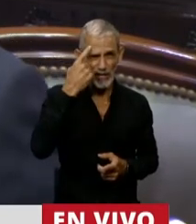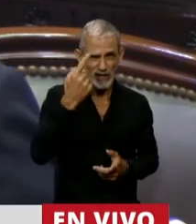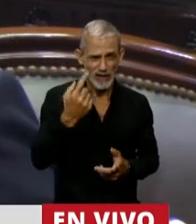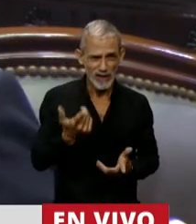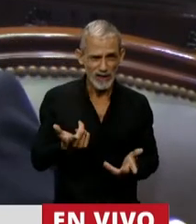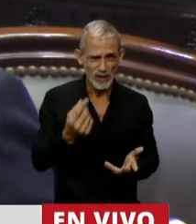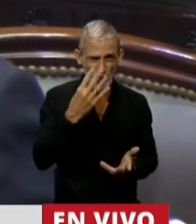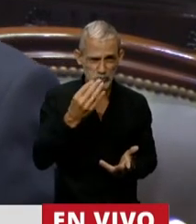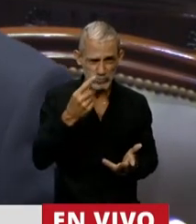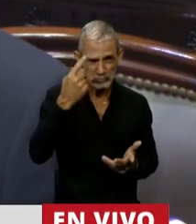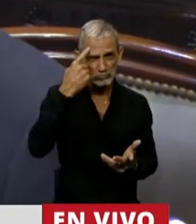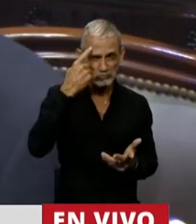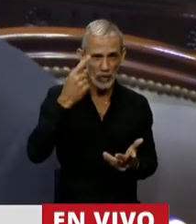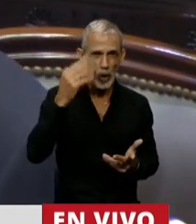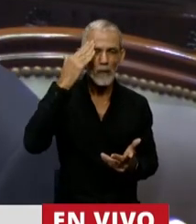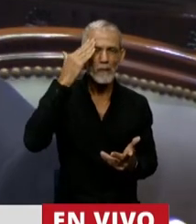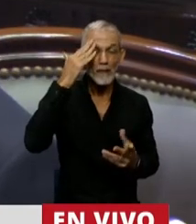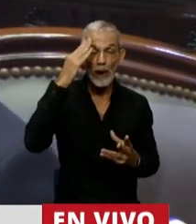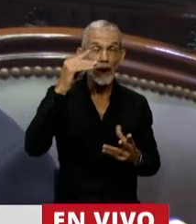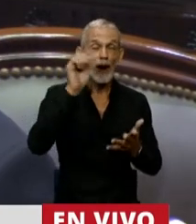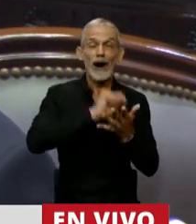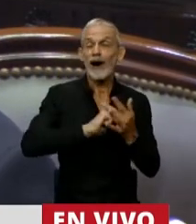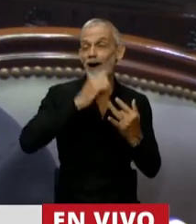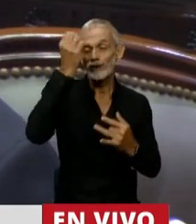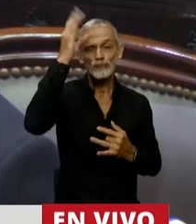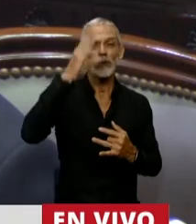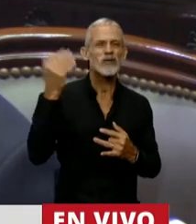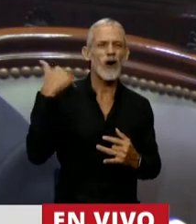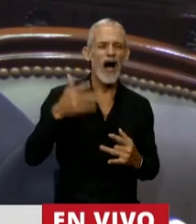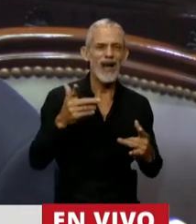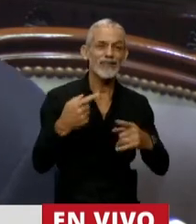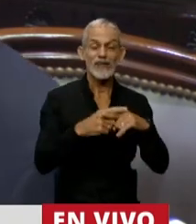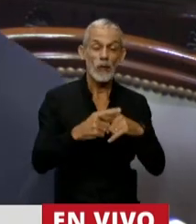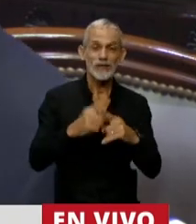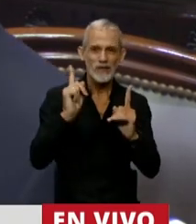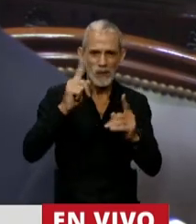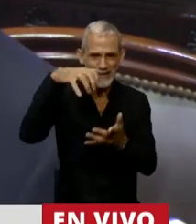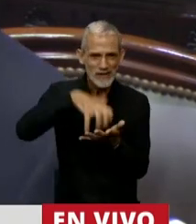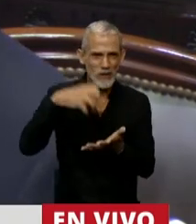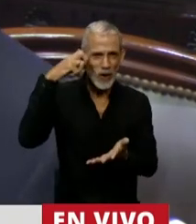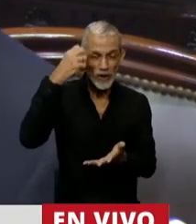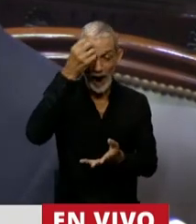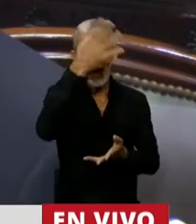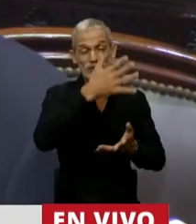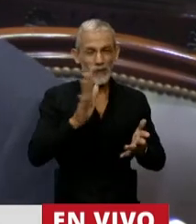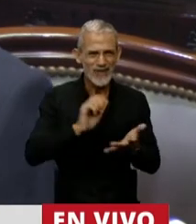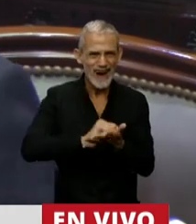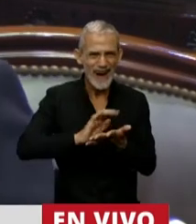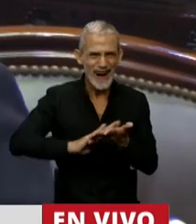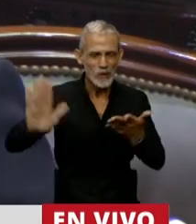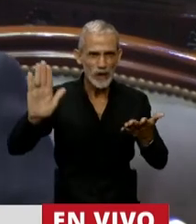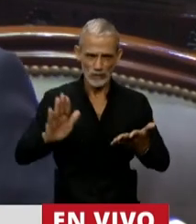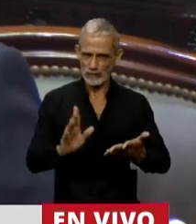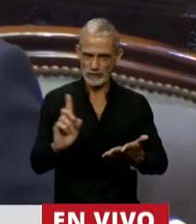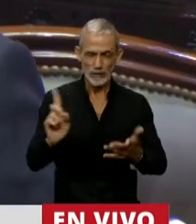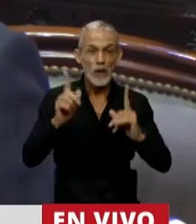tiene memoria y que todos los días se levanta olvidándose de lo que discutimos en esta cámara porque en este